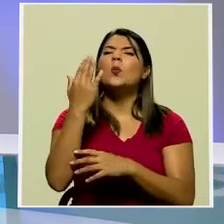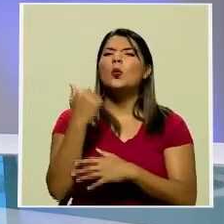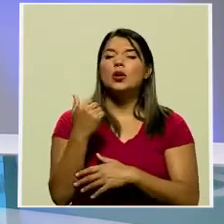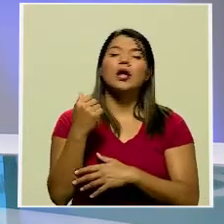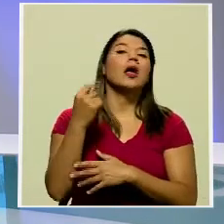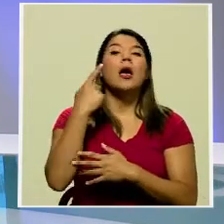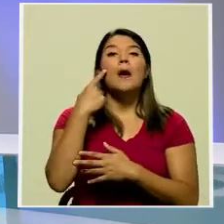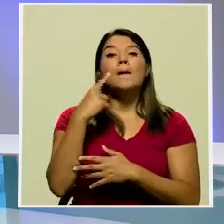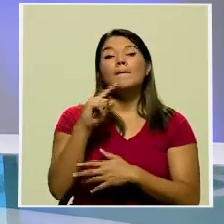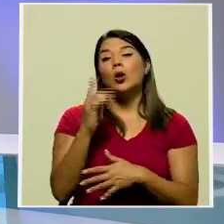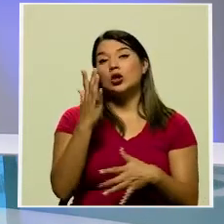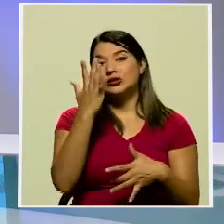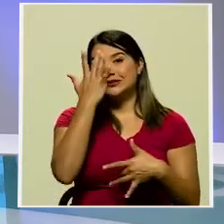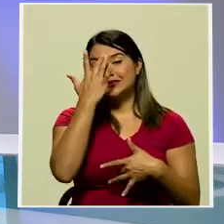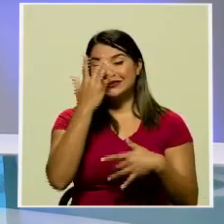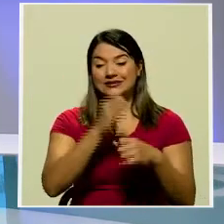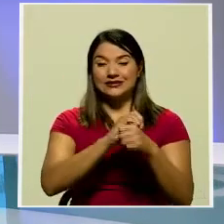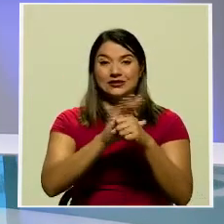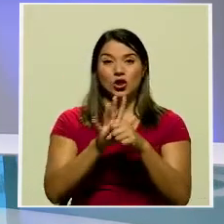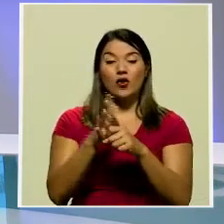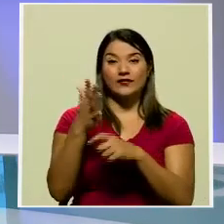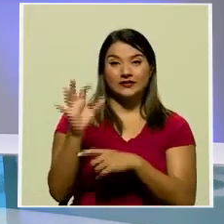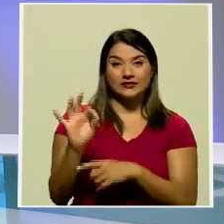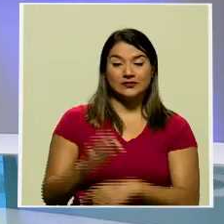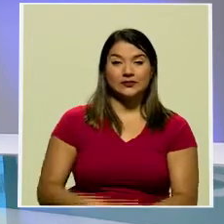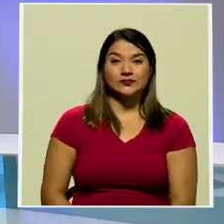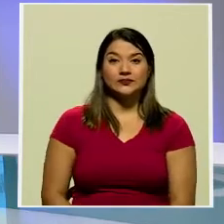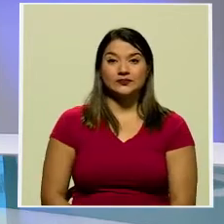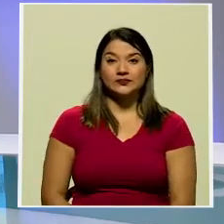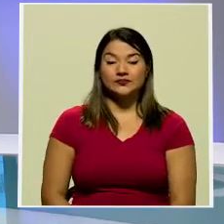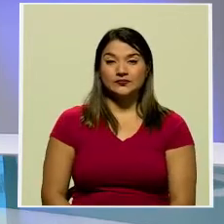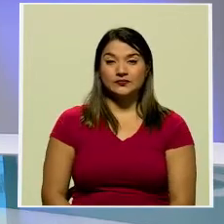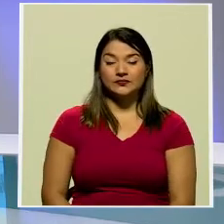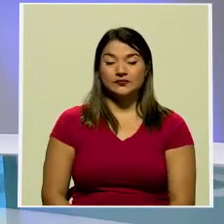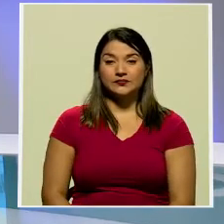complicaciones derivadas de la COVID-19.